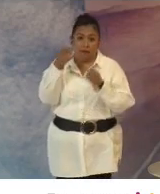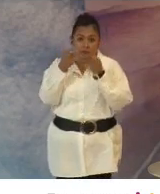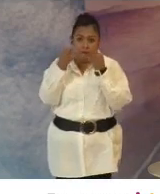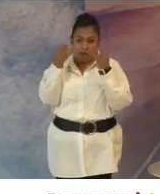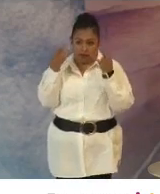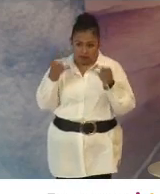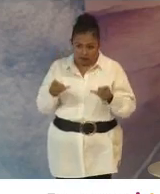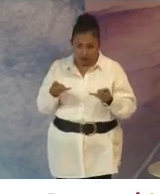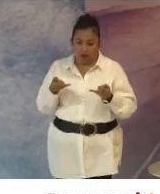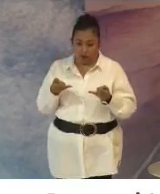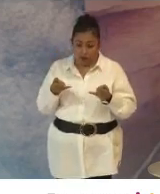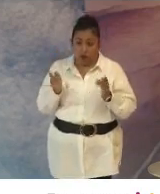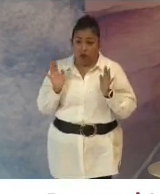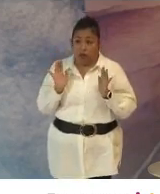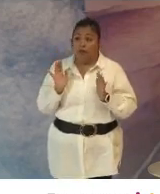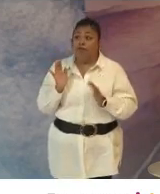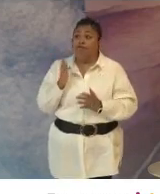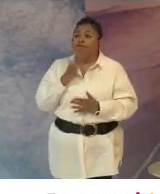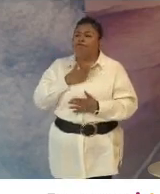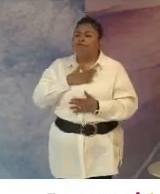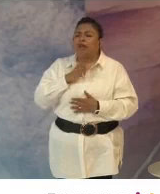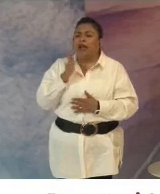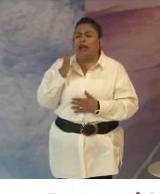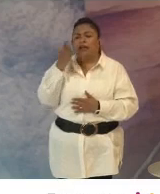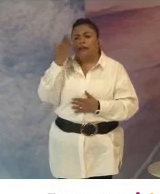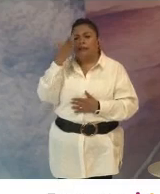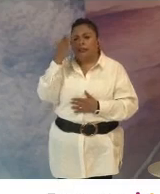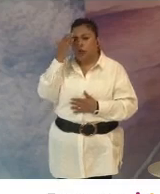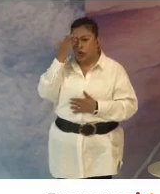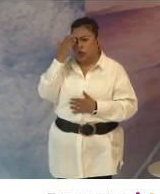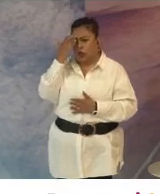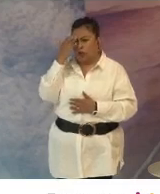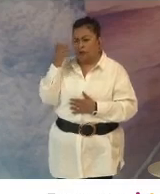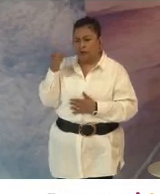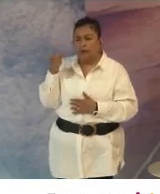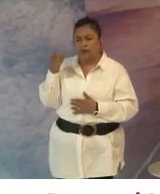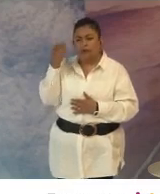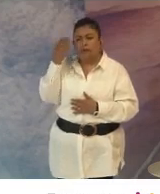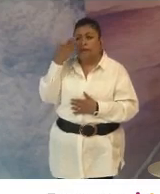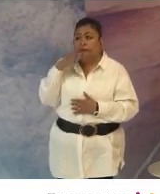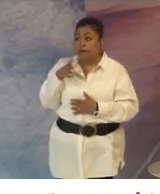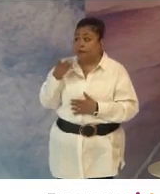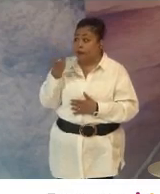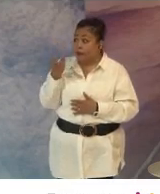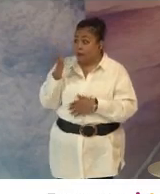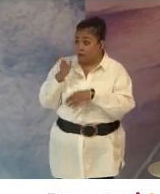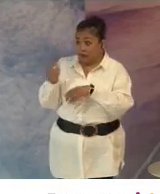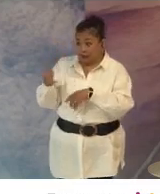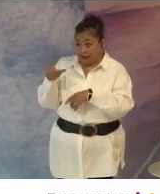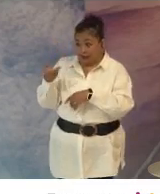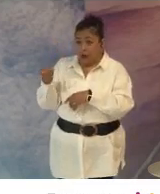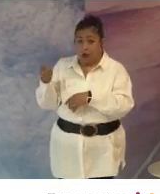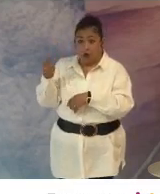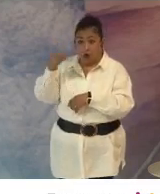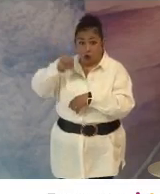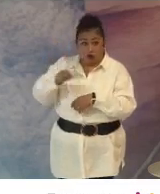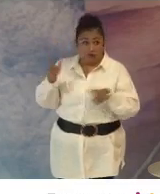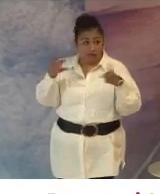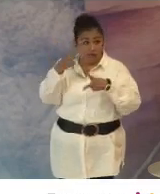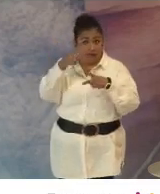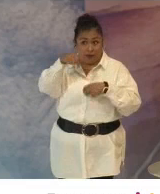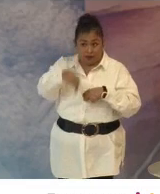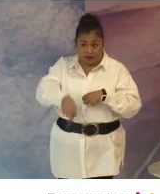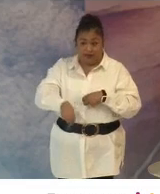historia. Estamos muy familiarizados con esto y es lo que nos trae a esta sala. Pero también